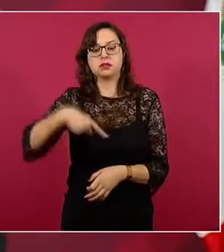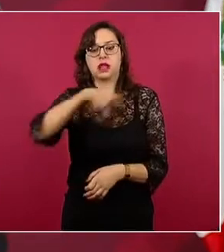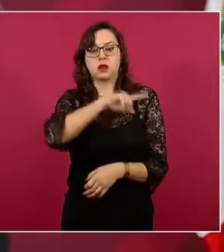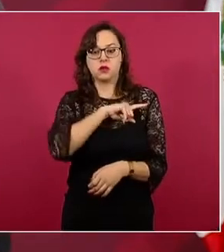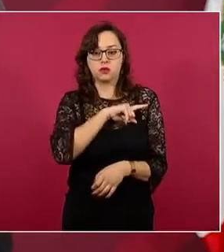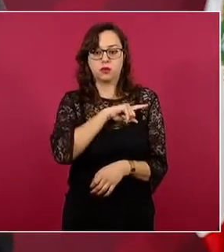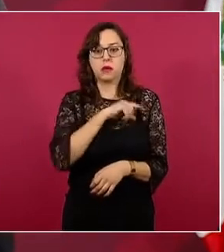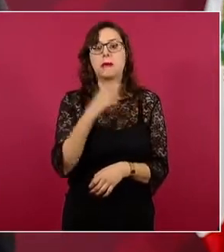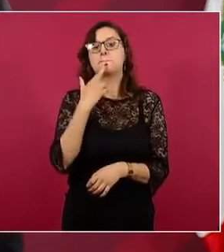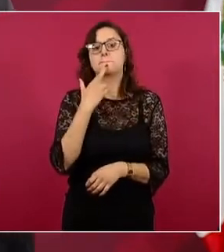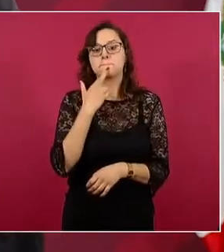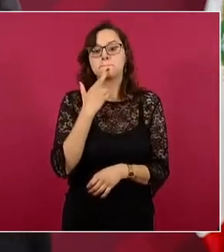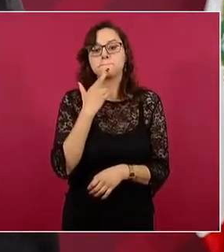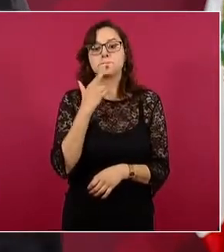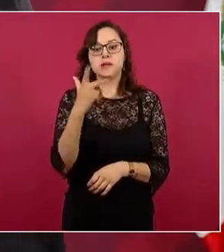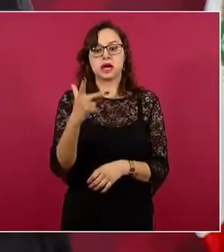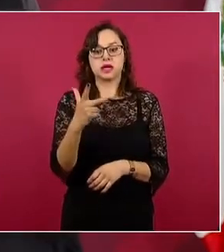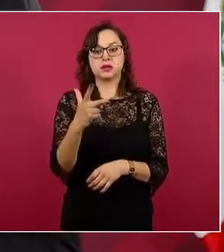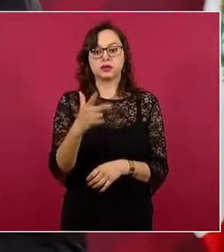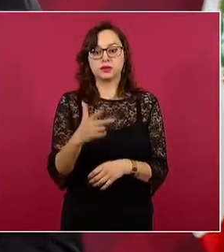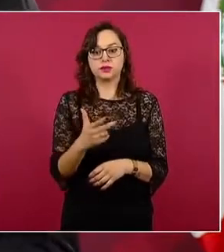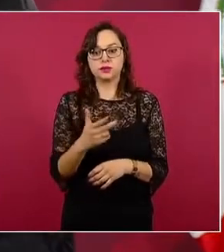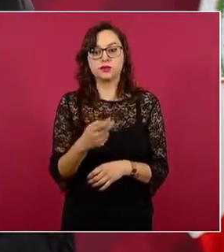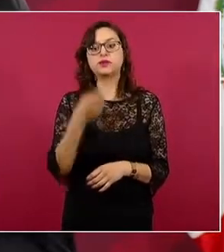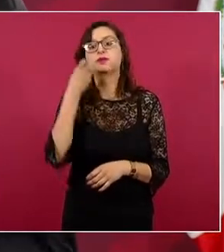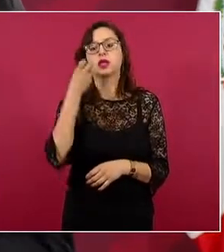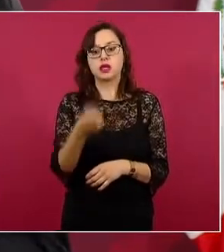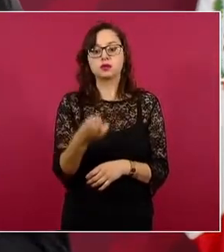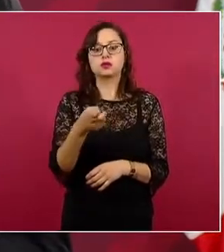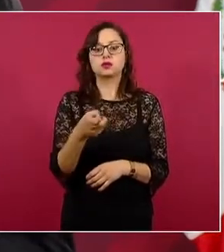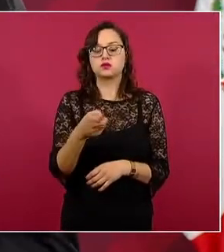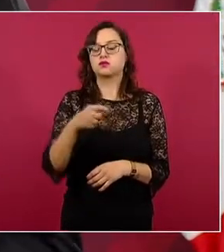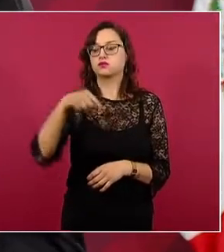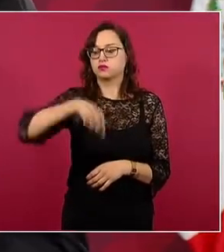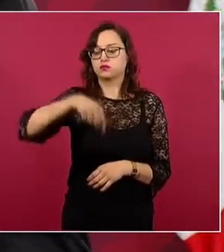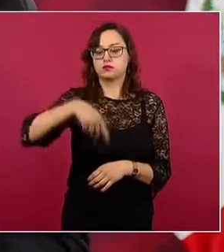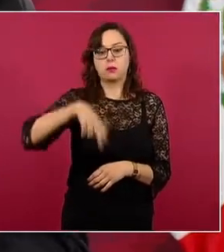Entonces, aquí vamos a estar informando todos los martes,